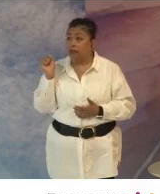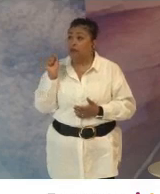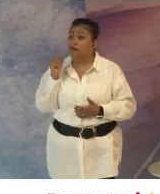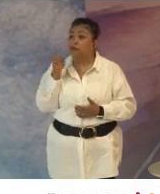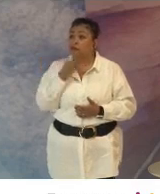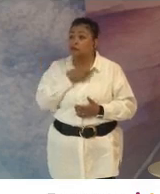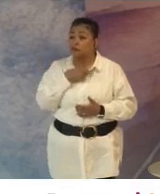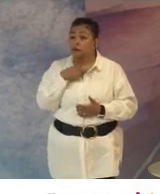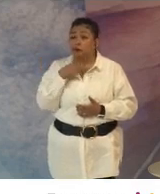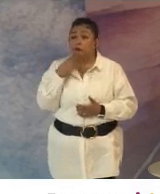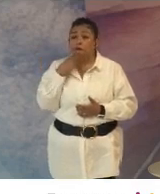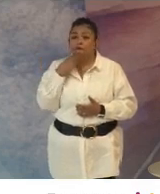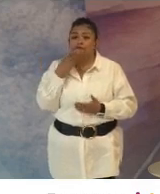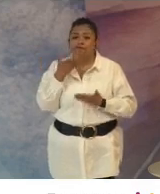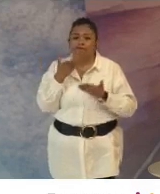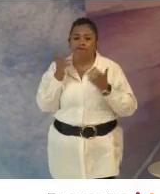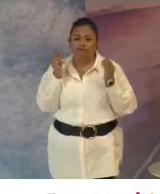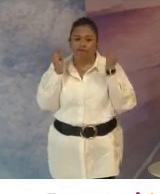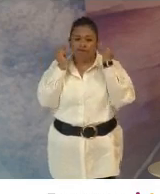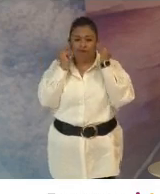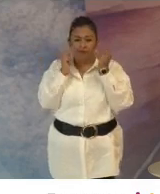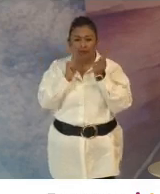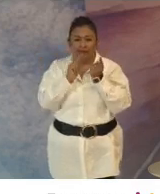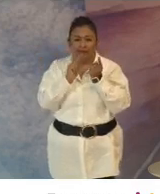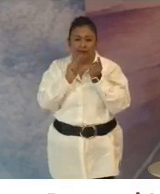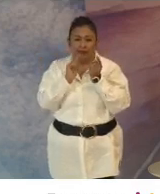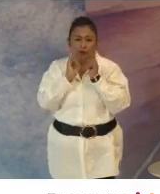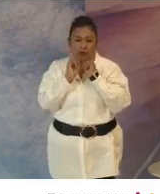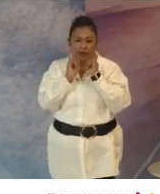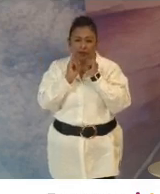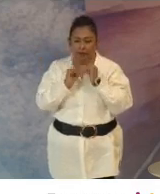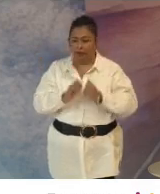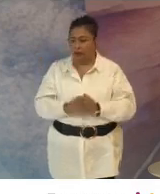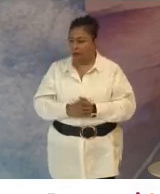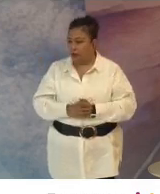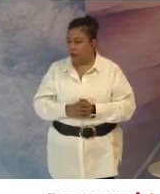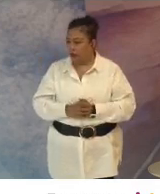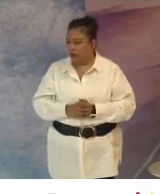Tendremos que utilizar el servicio de interpretación.